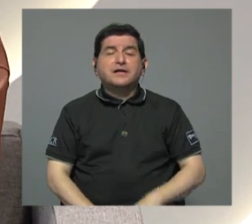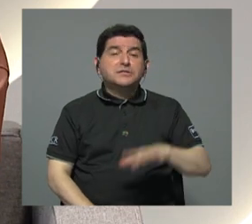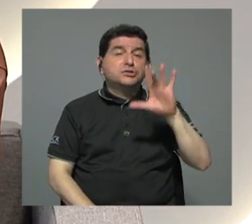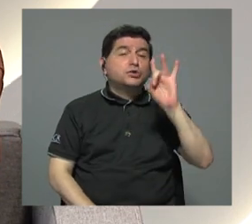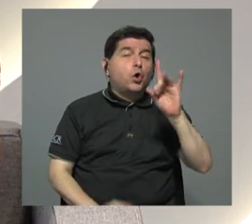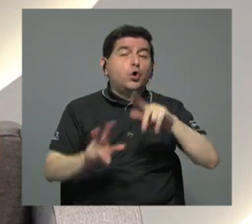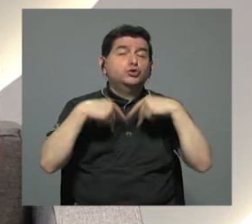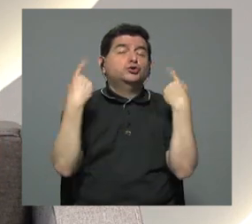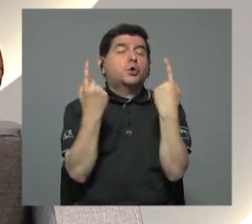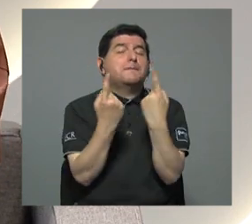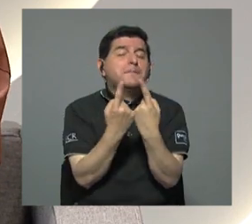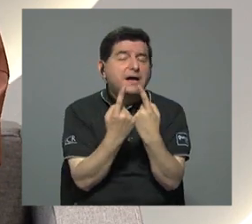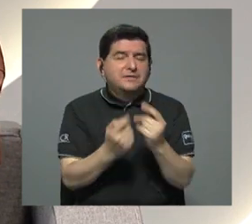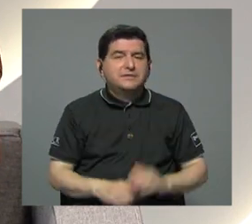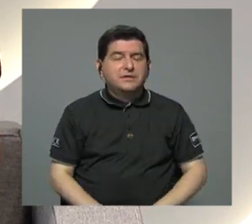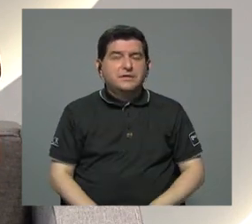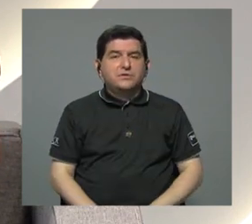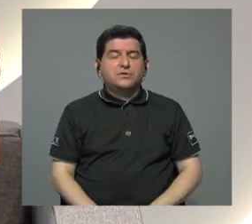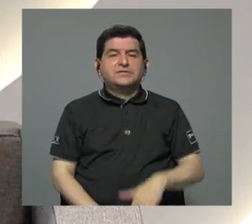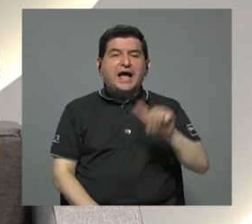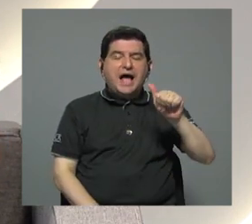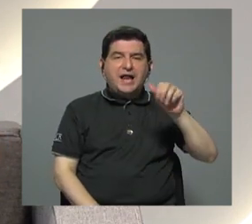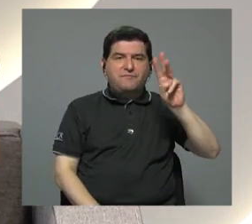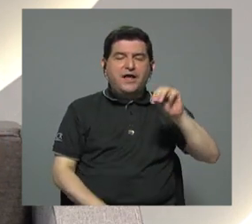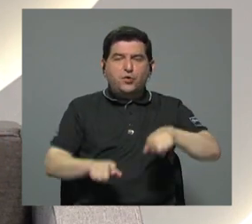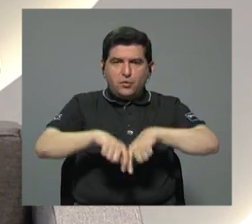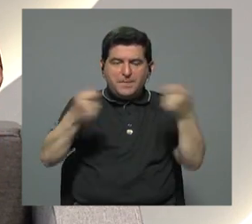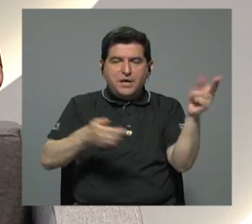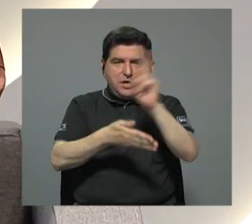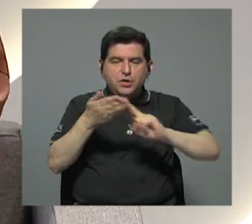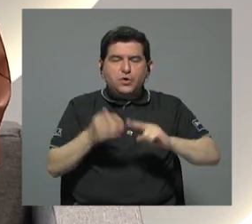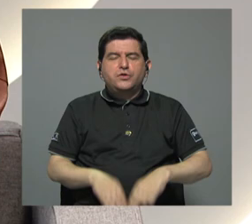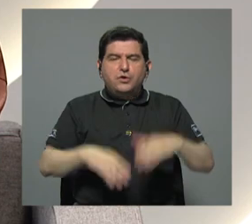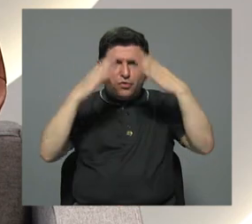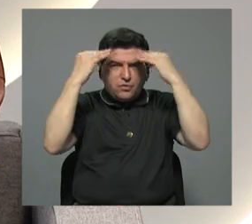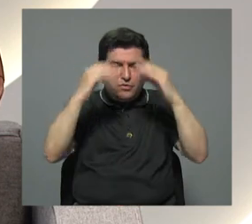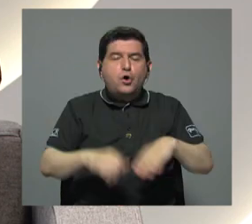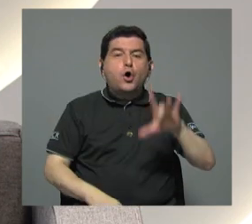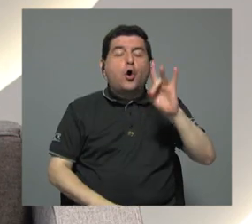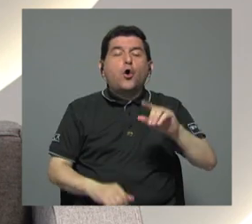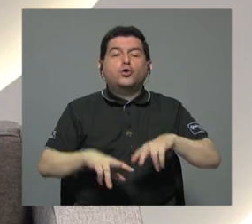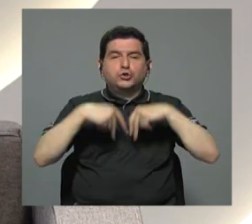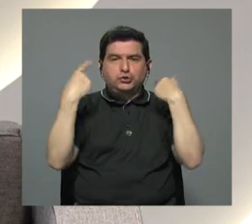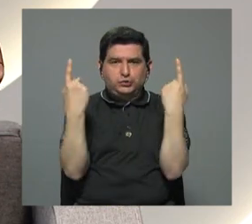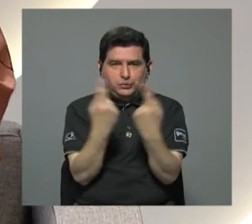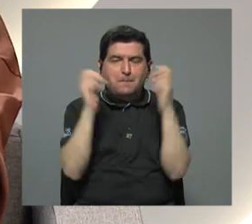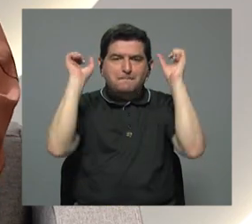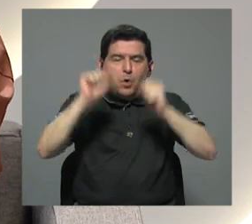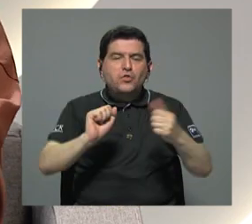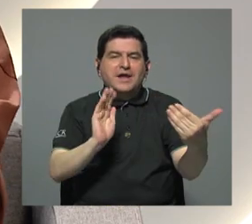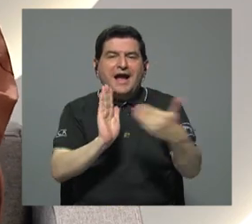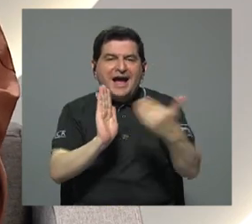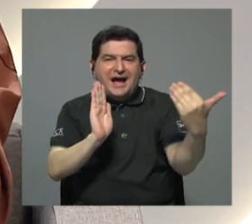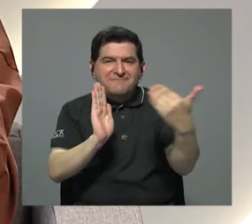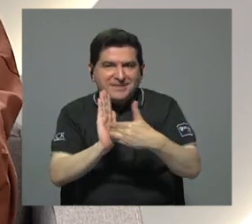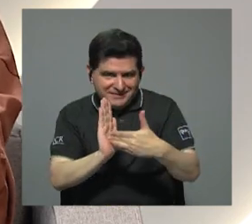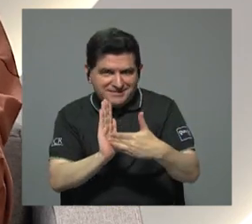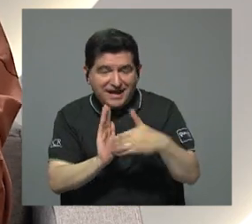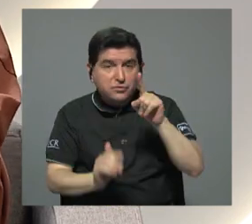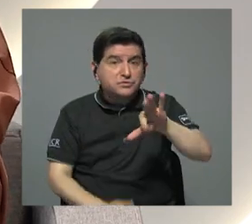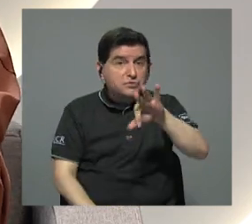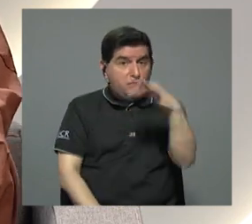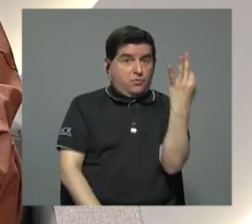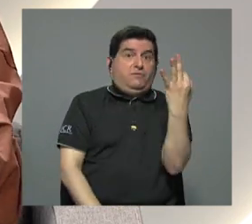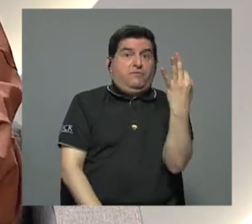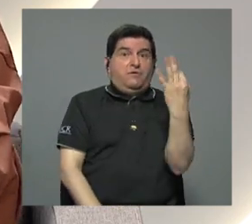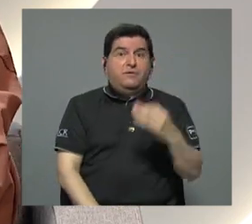partidos en una nota de álvaro murillo del semanario universidad ocho partidos que podrían estar tocan tocan que de alguna forma ha